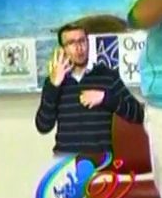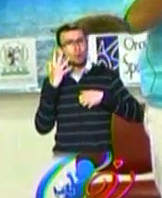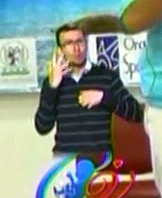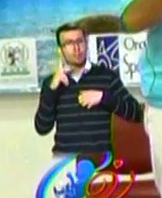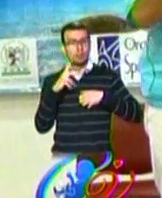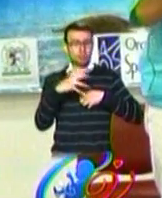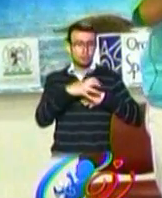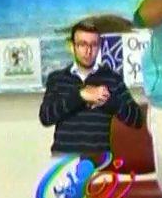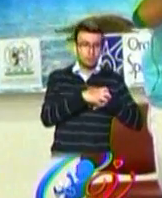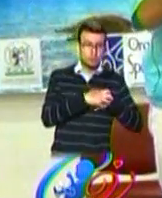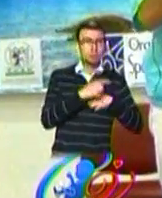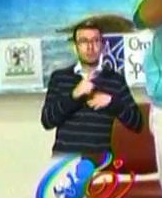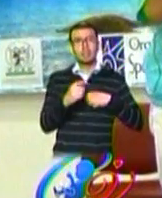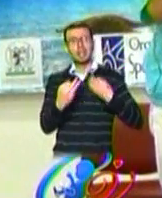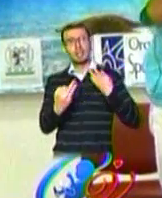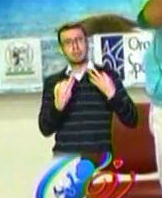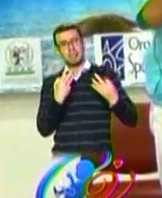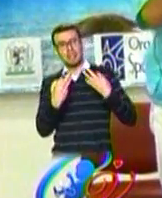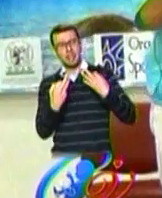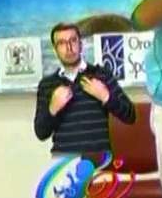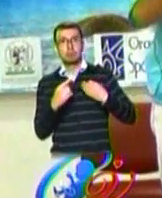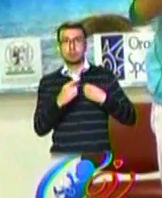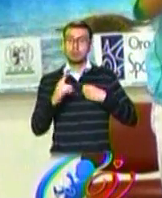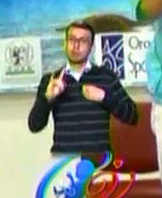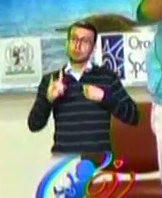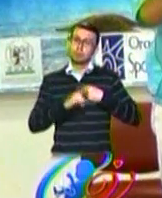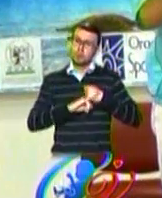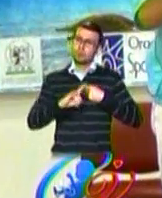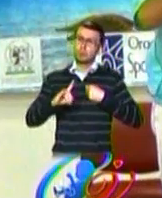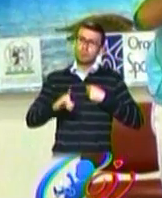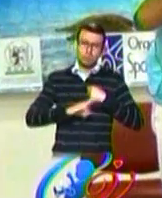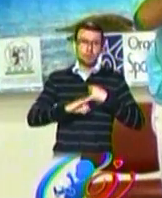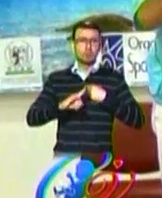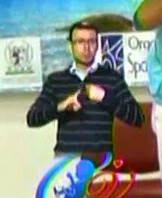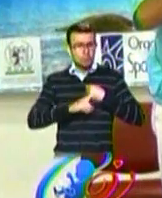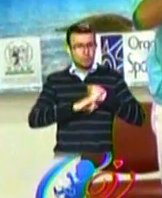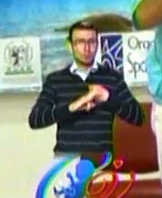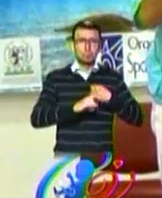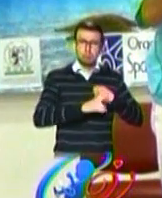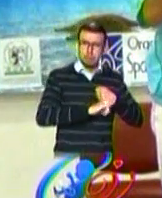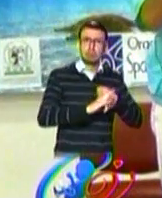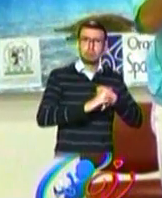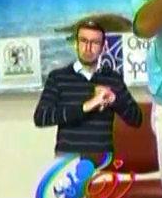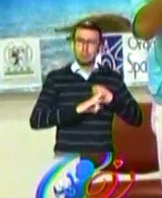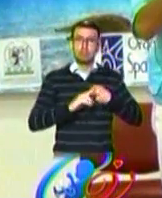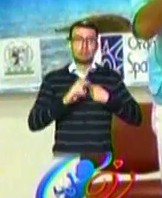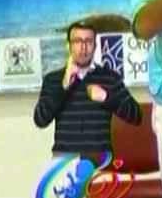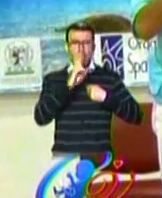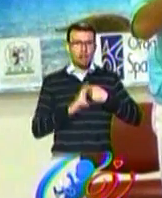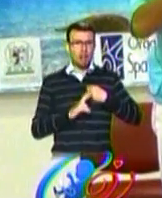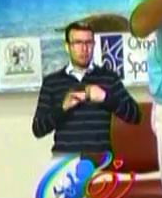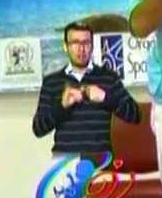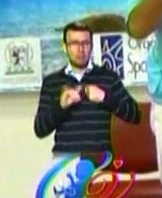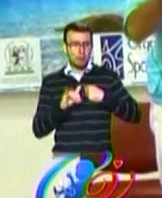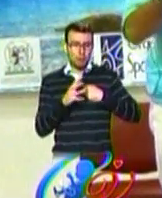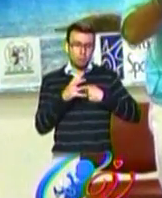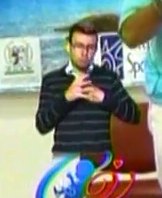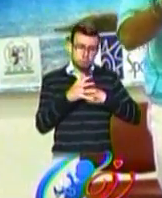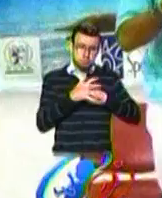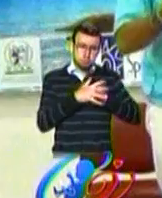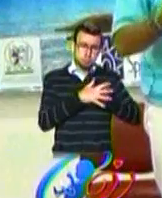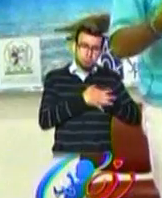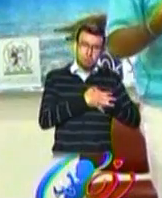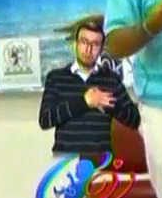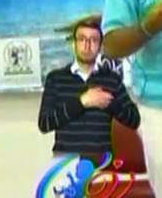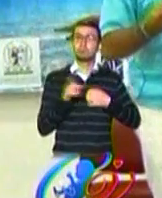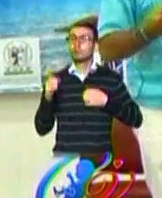que le explicaron los médicos, unos rayos que le atravesaban su tumor para que estuviera más pequeño y se le hiciera su